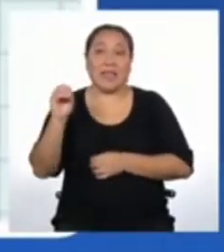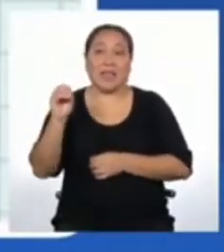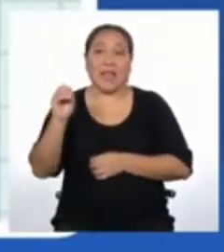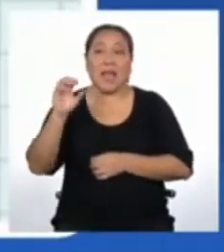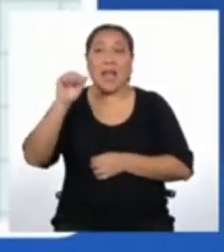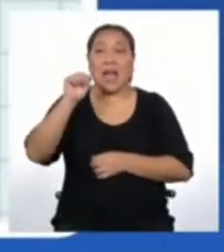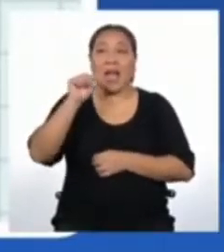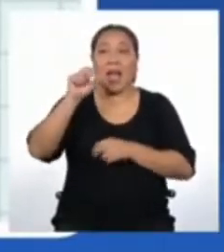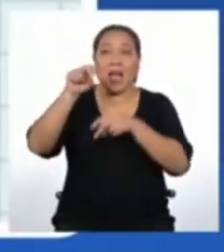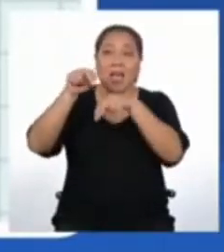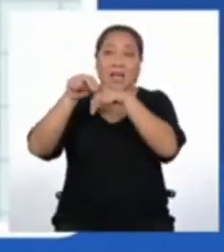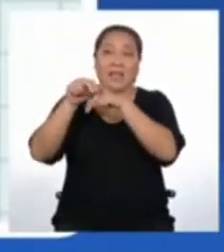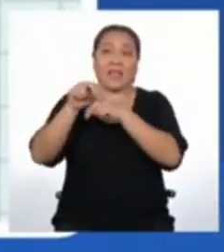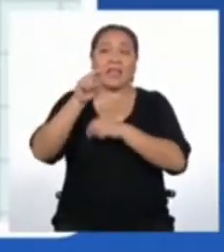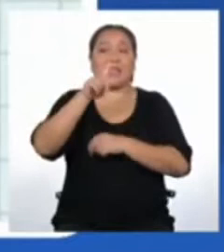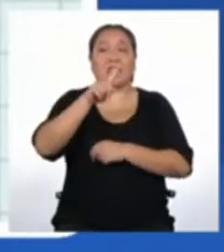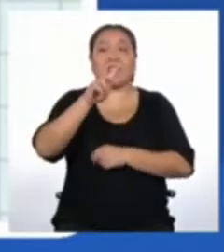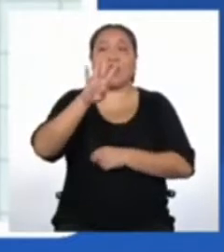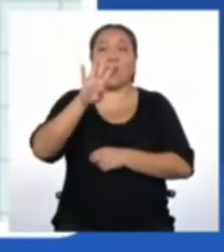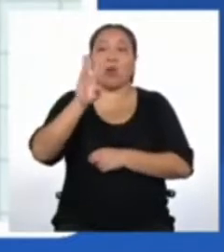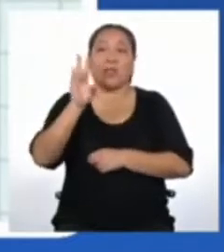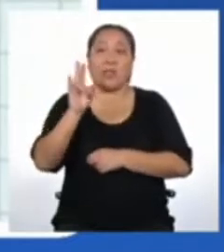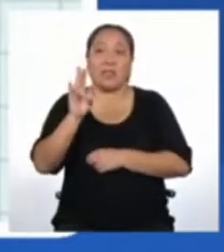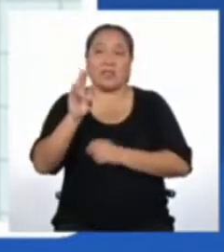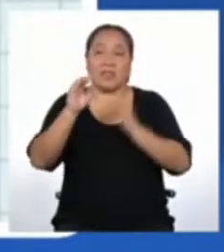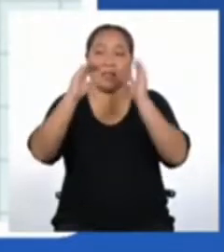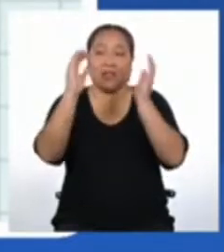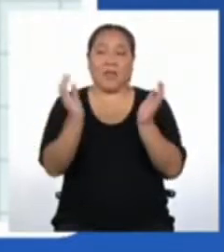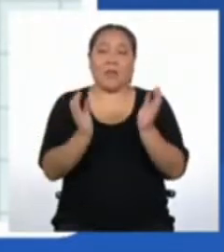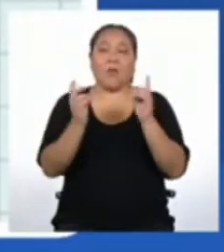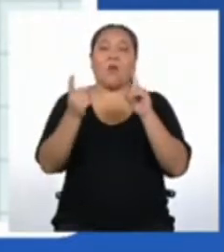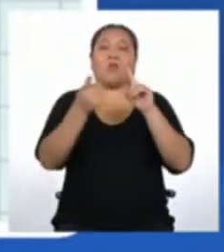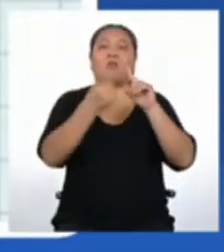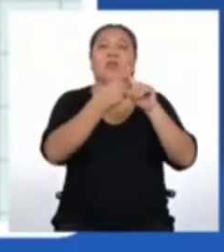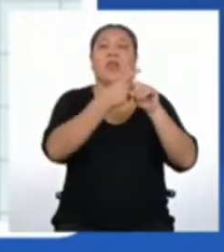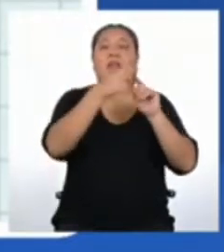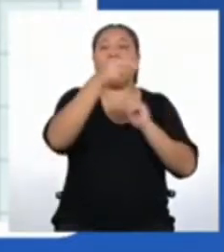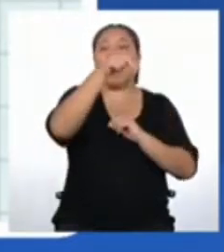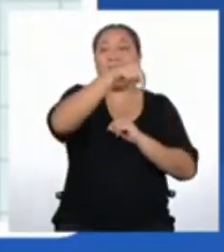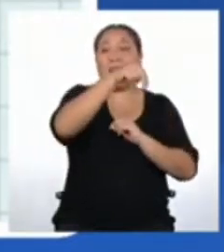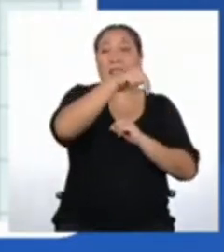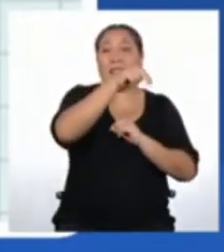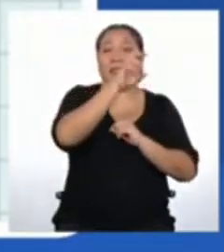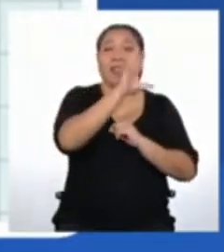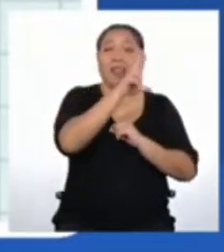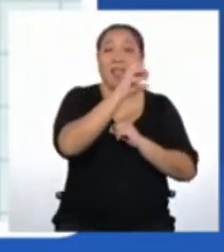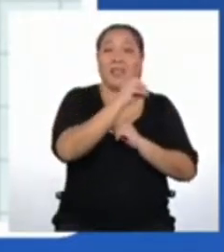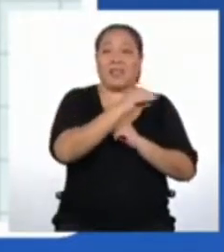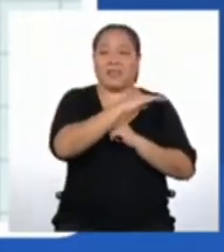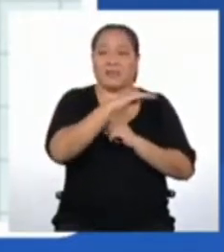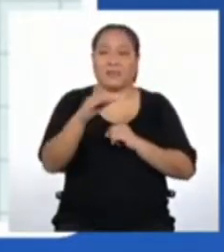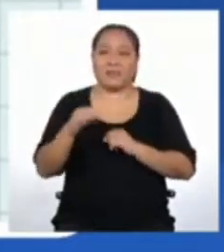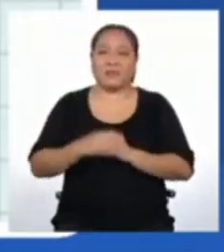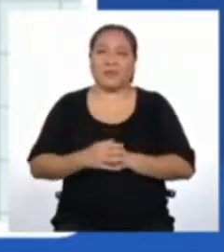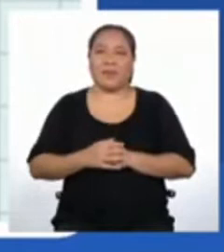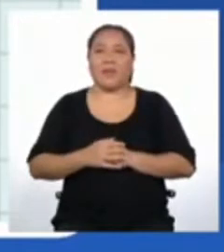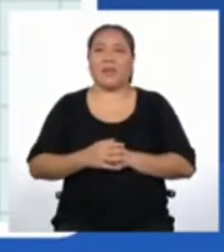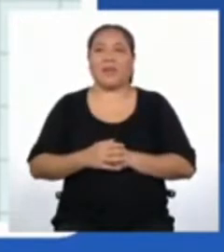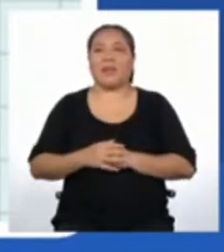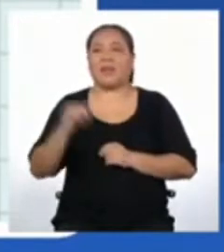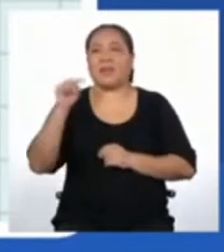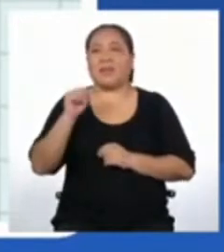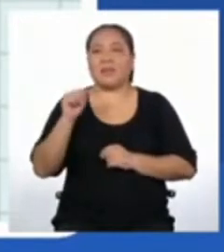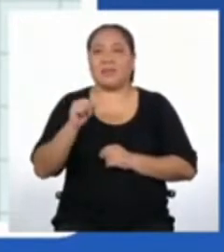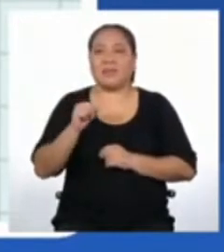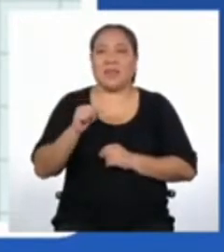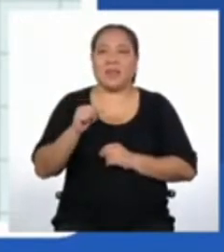30 es 147 y nuestro número de término es 30. ¿Qué obtenemos? Que la suma total de gastos